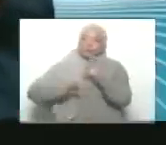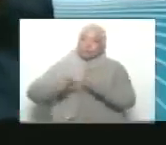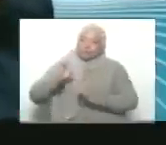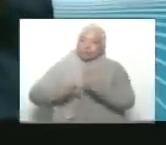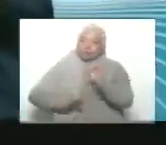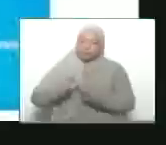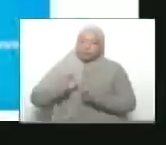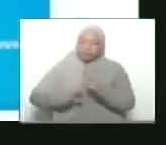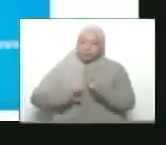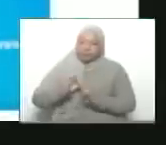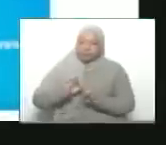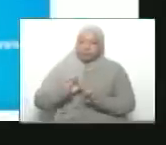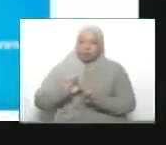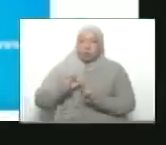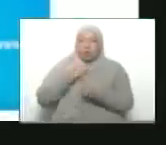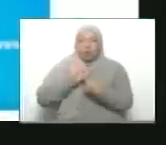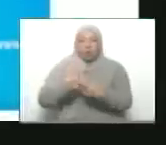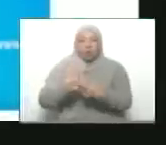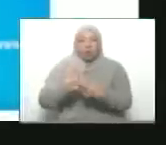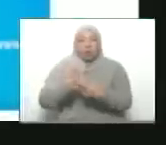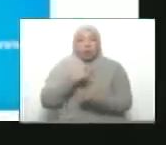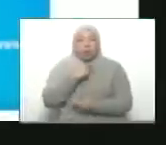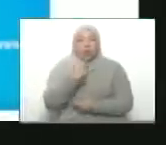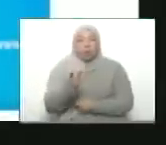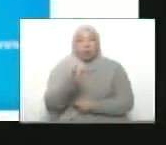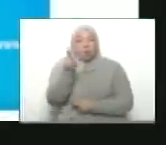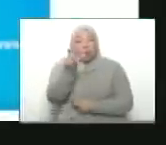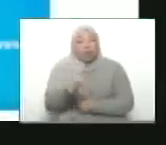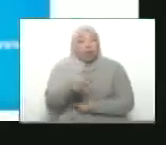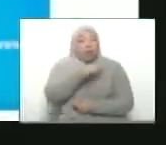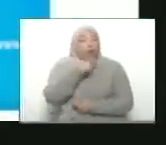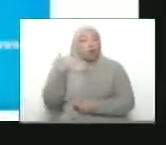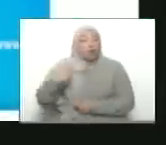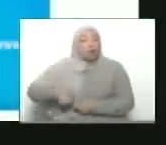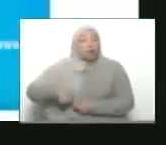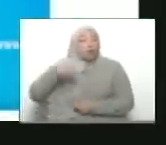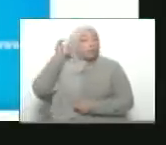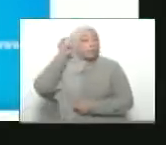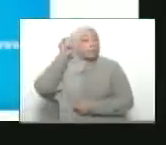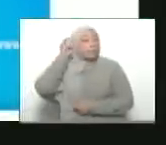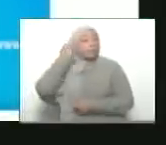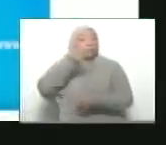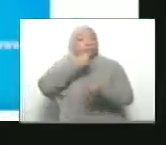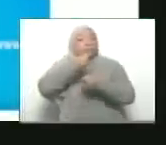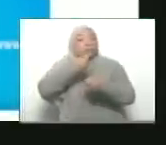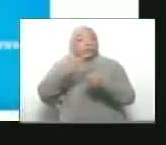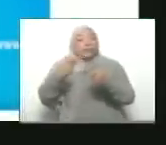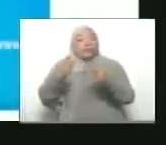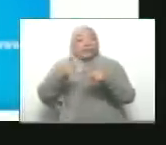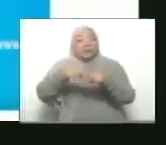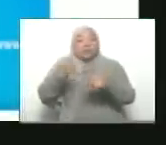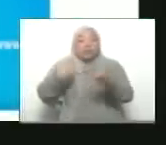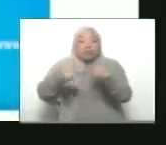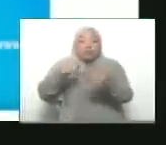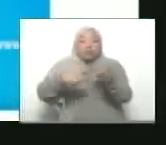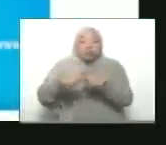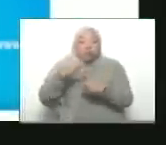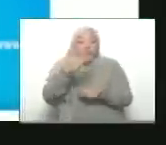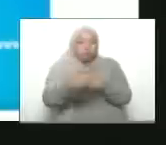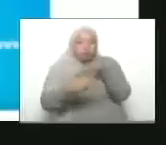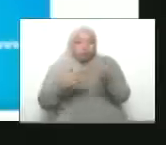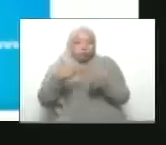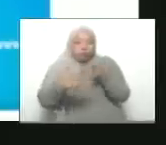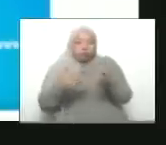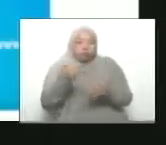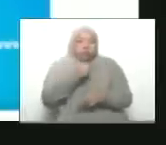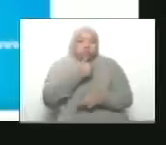de sputnic news la portavoz de la cancillería rusa María saharova dice los mercados negros se llenan de armas entregadas